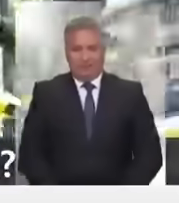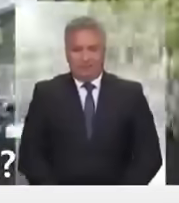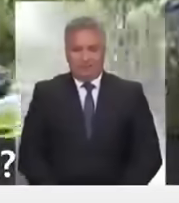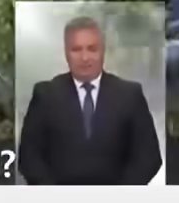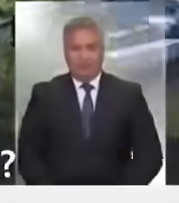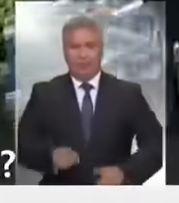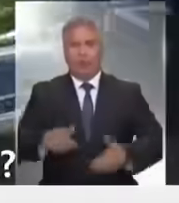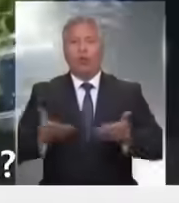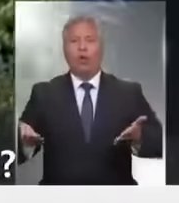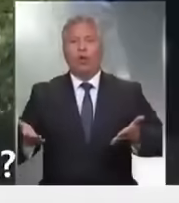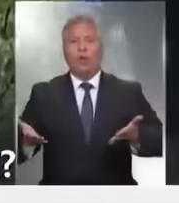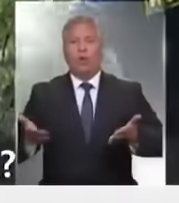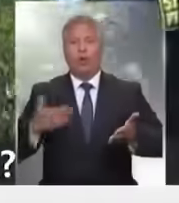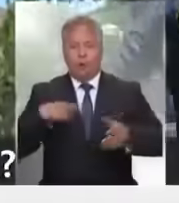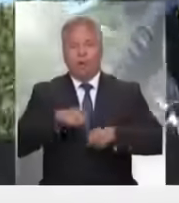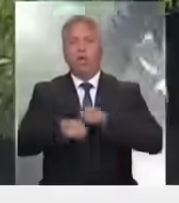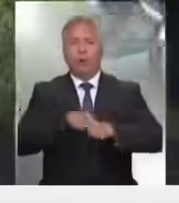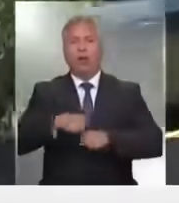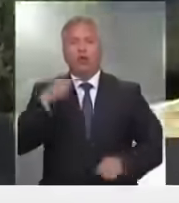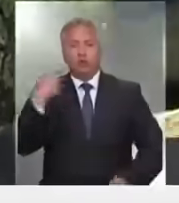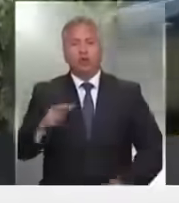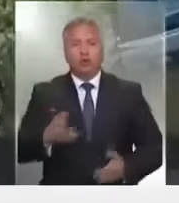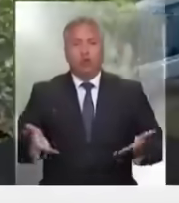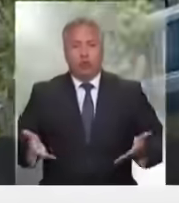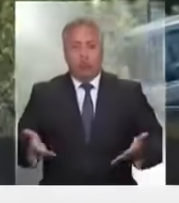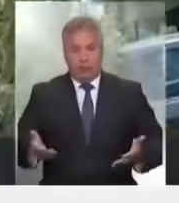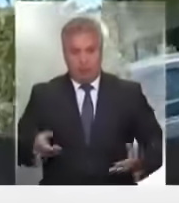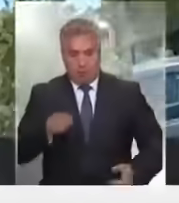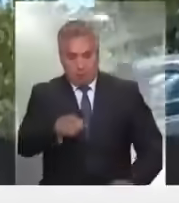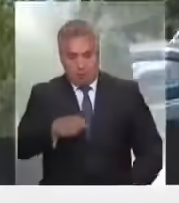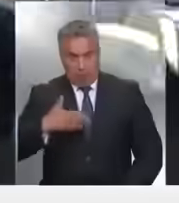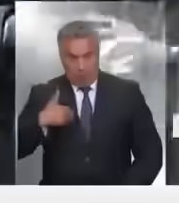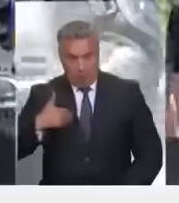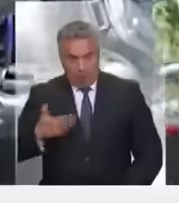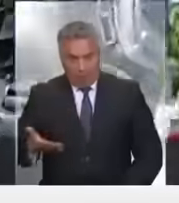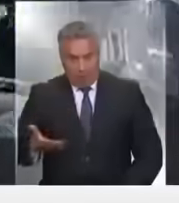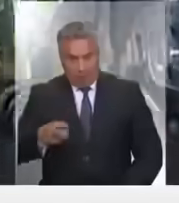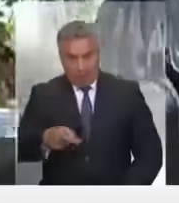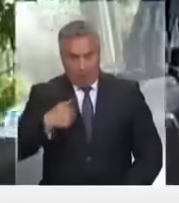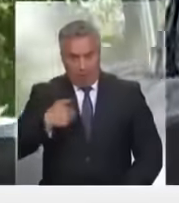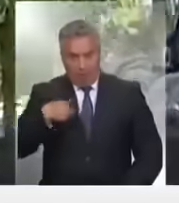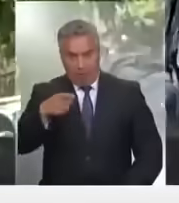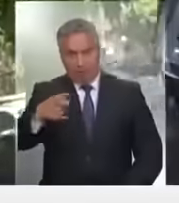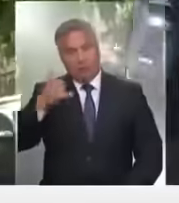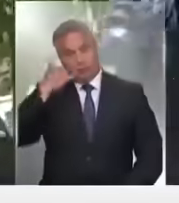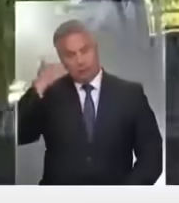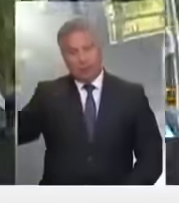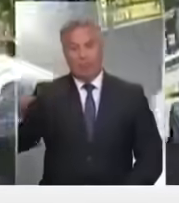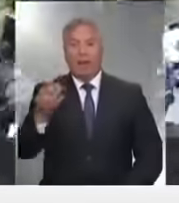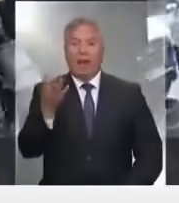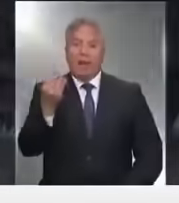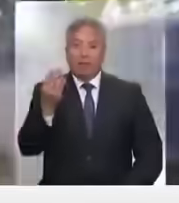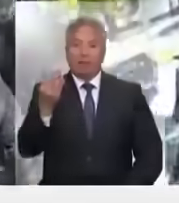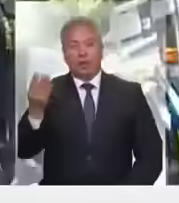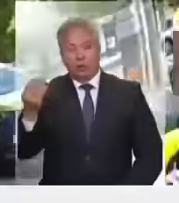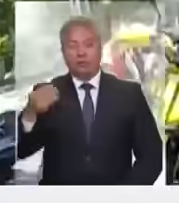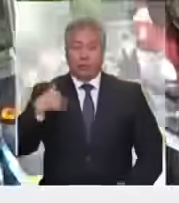Nada, bro. Sí, pues ¿cómo comprobamos que la bicicleta es tuya? Pero si la aguanta ahí, pues tengo que sacarla todavía. Llama al 1414, o si no, van a